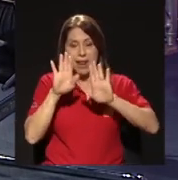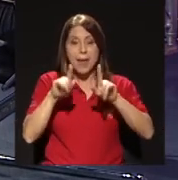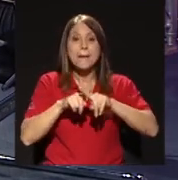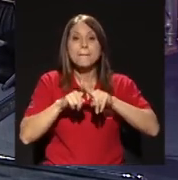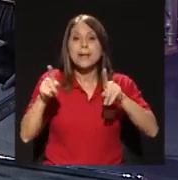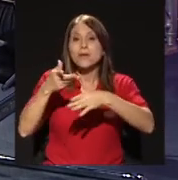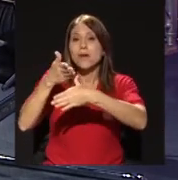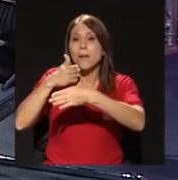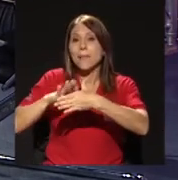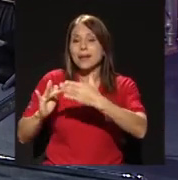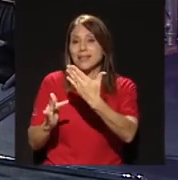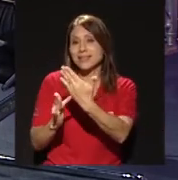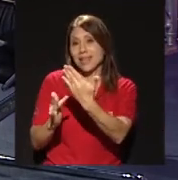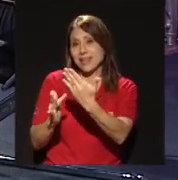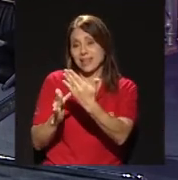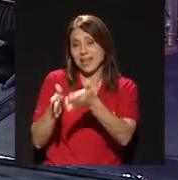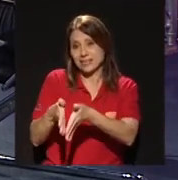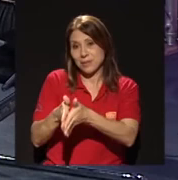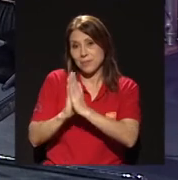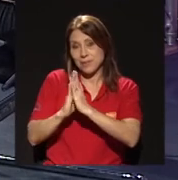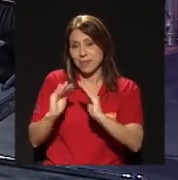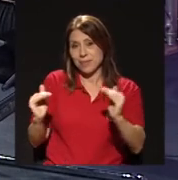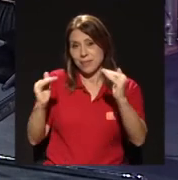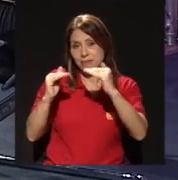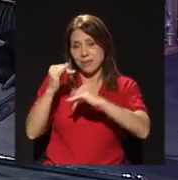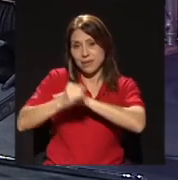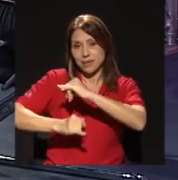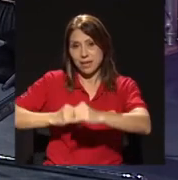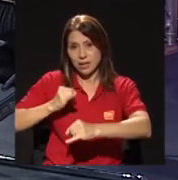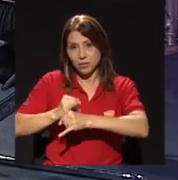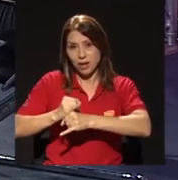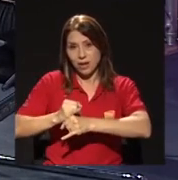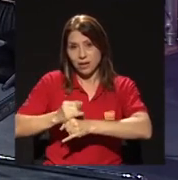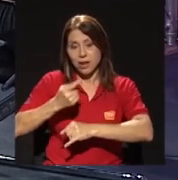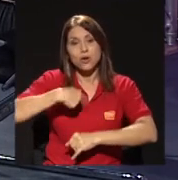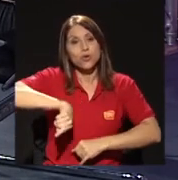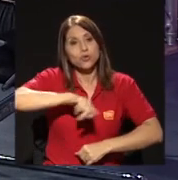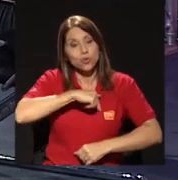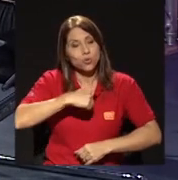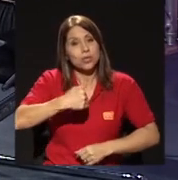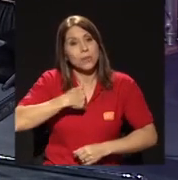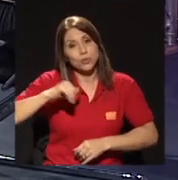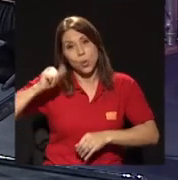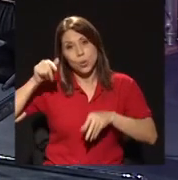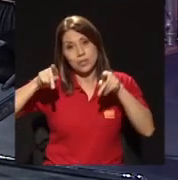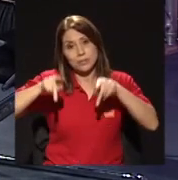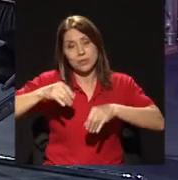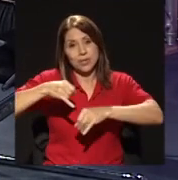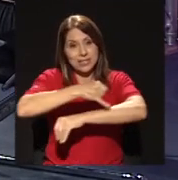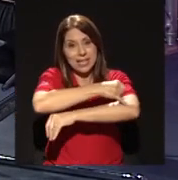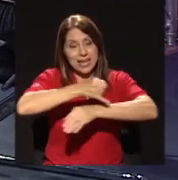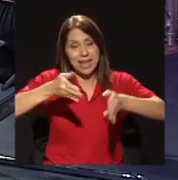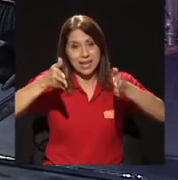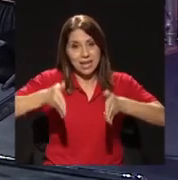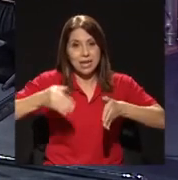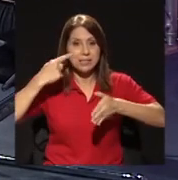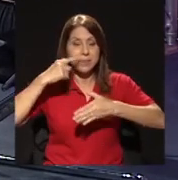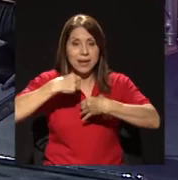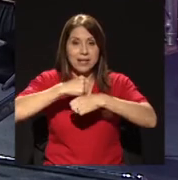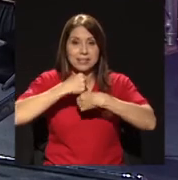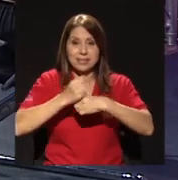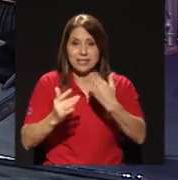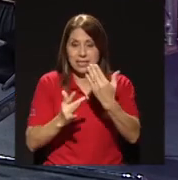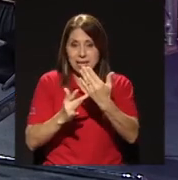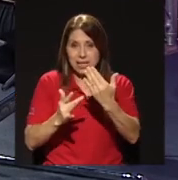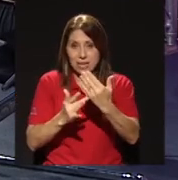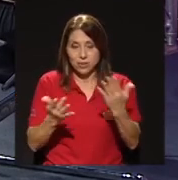nivel internacional, ¿verdad? Tenemos otros ingenieros que nos ayudan a elaborar las cuestiones técnicas, y en la